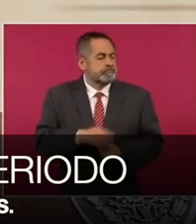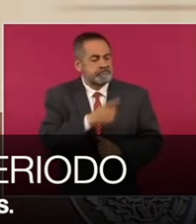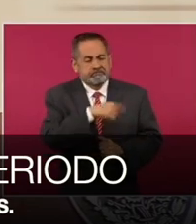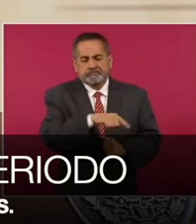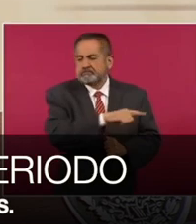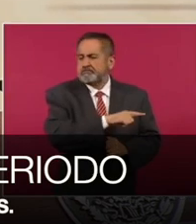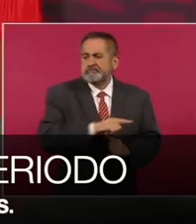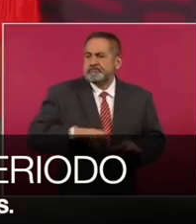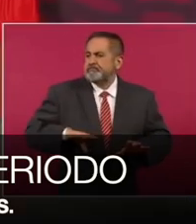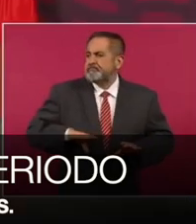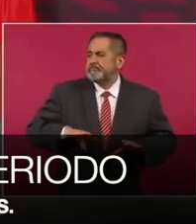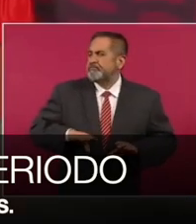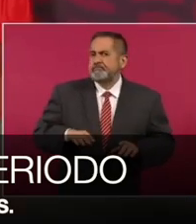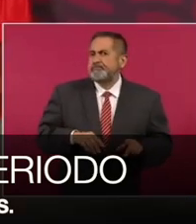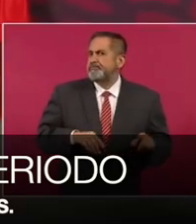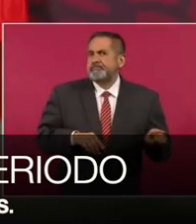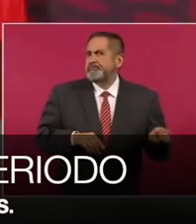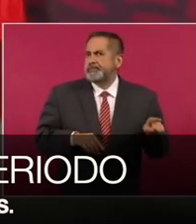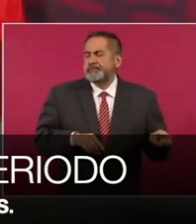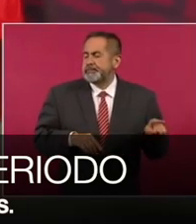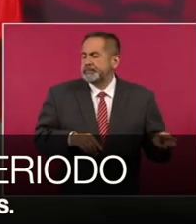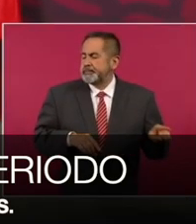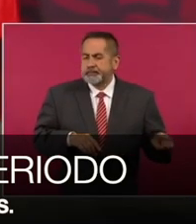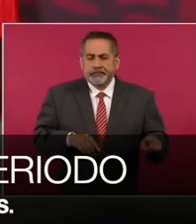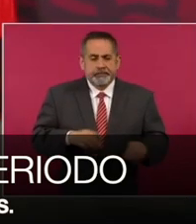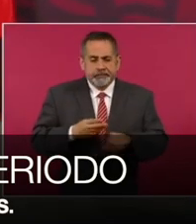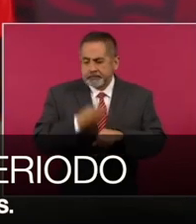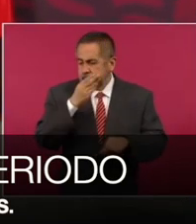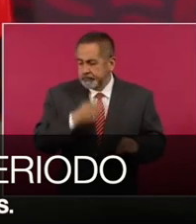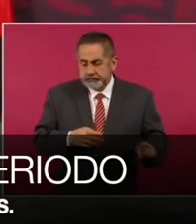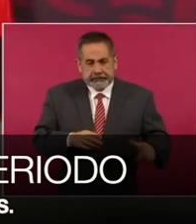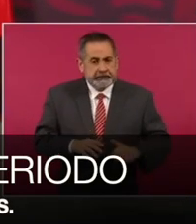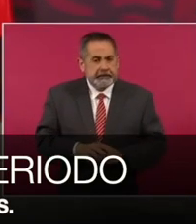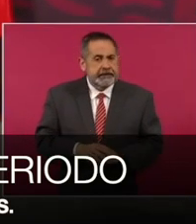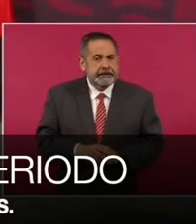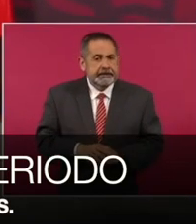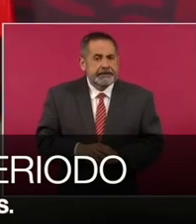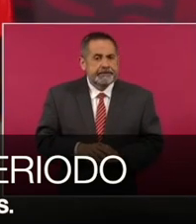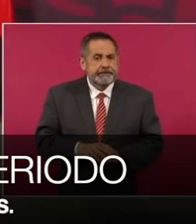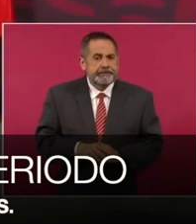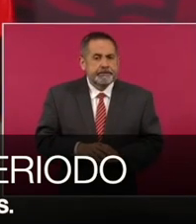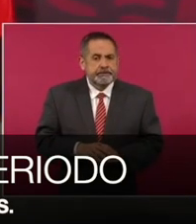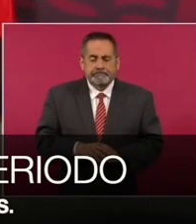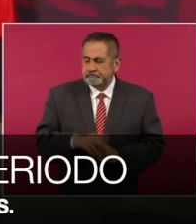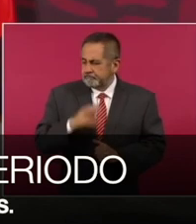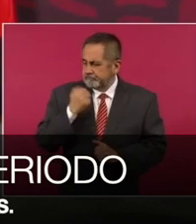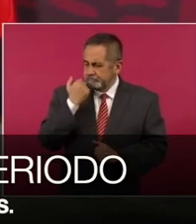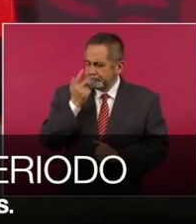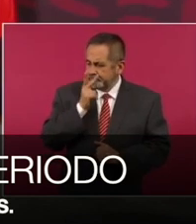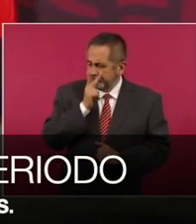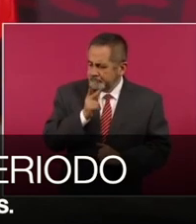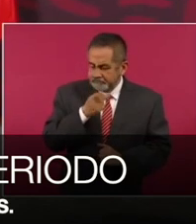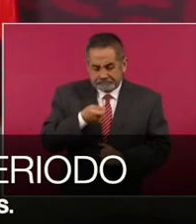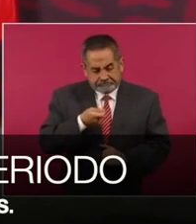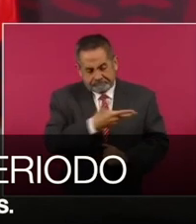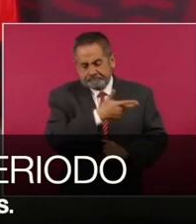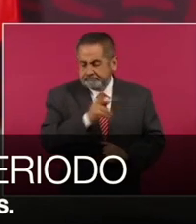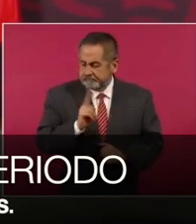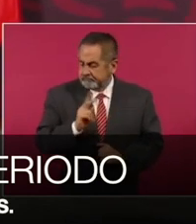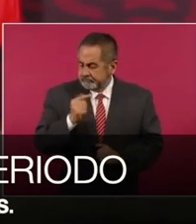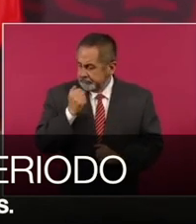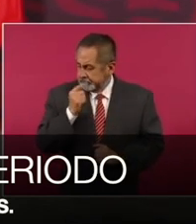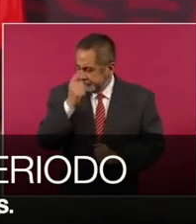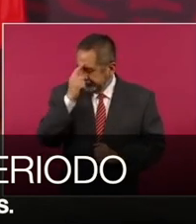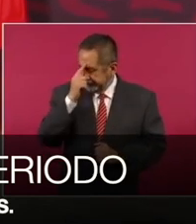desde Palacio Nacional, el jefe del Ejecutivo señaló que el Poder Judicial ha protegido a las empresas extranjeras